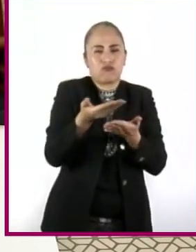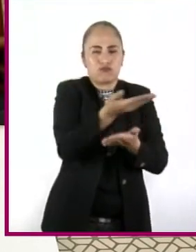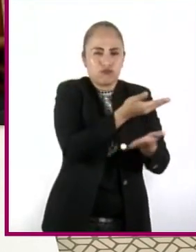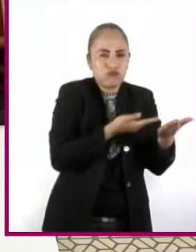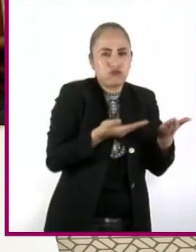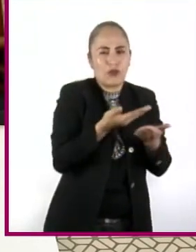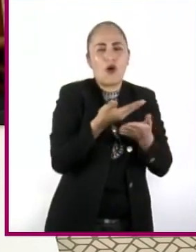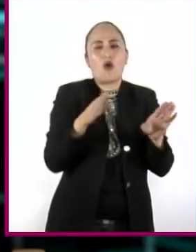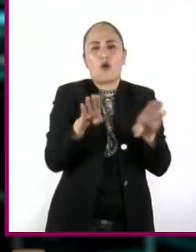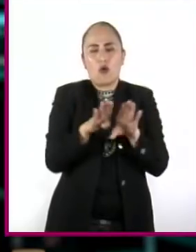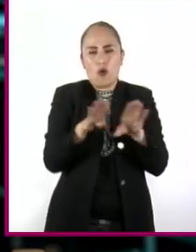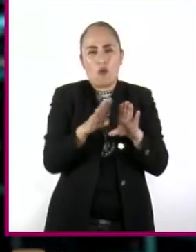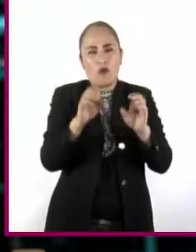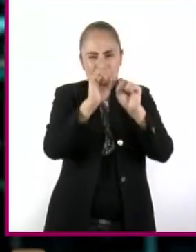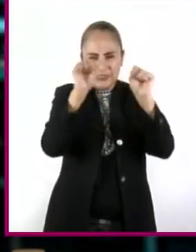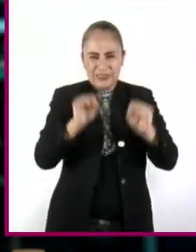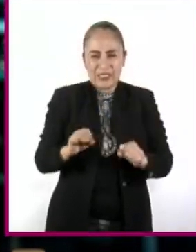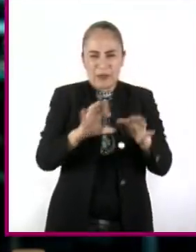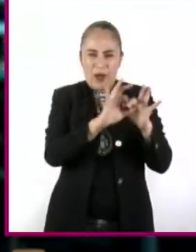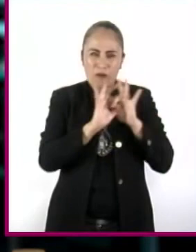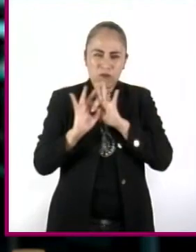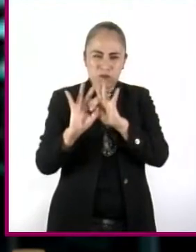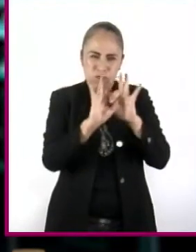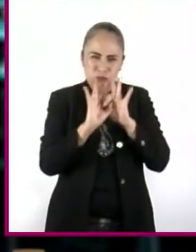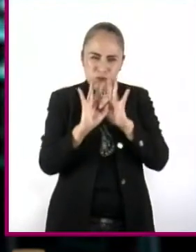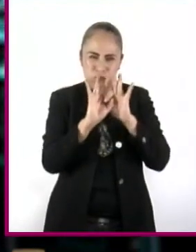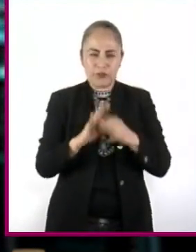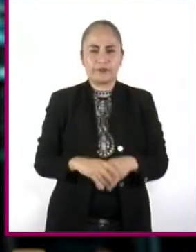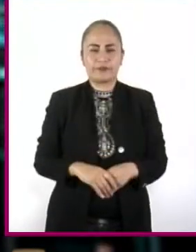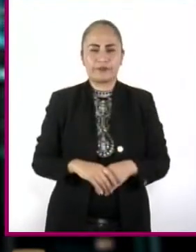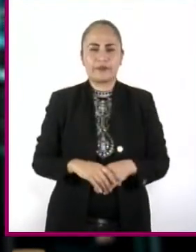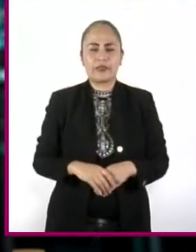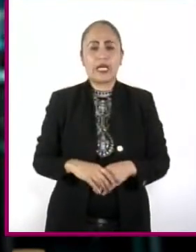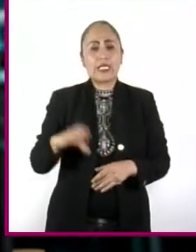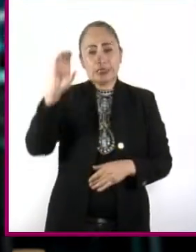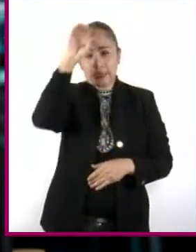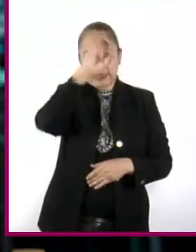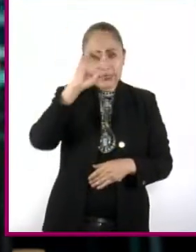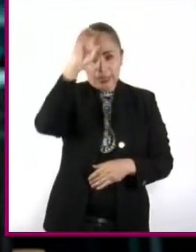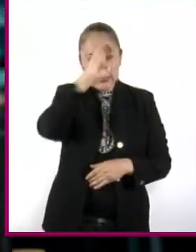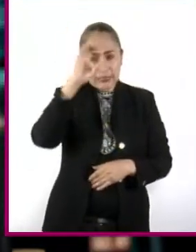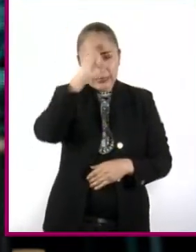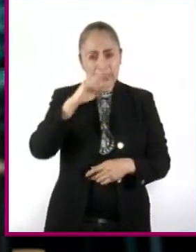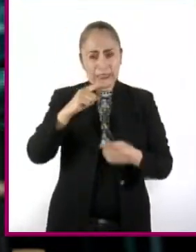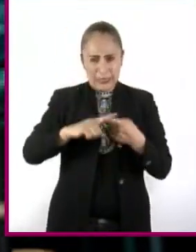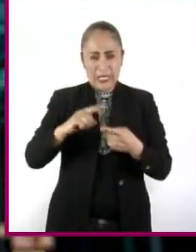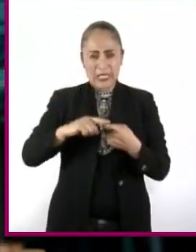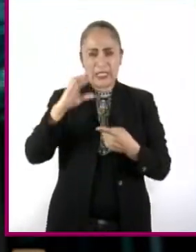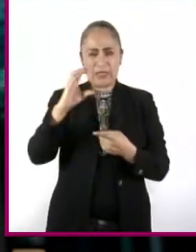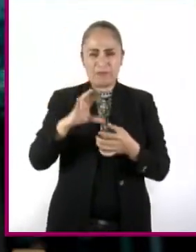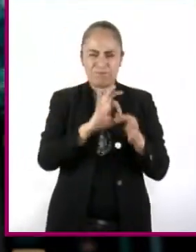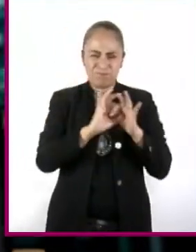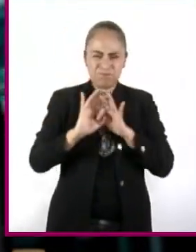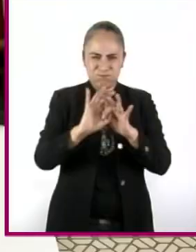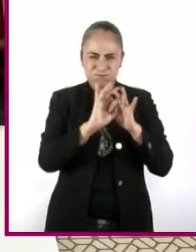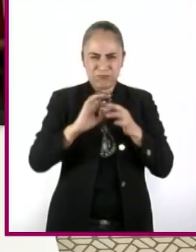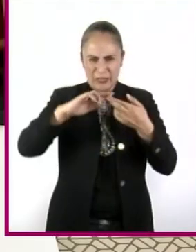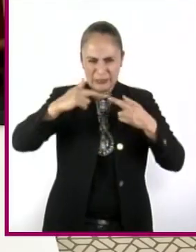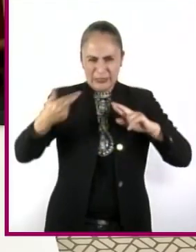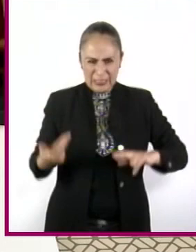en su conjunto. Entonces, ¿las ciencias de la complejidad implican un cambio en el paradigma